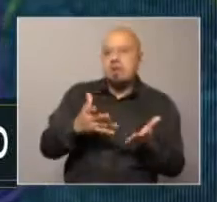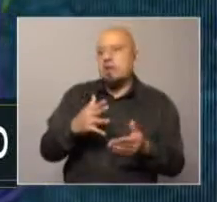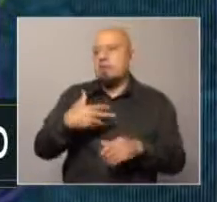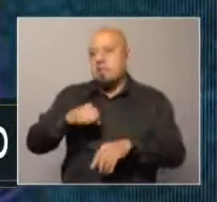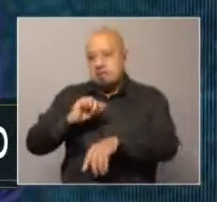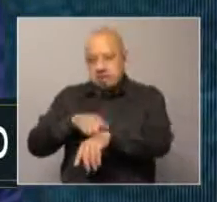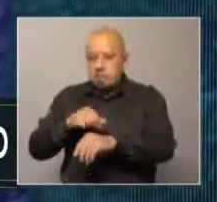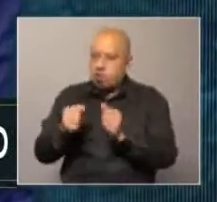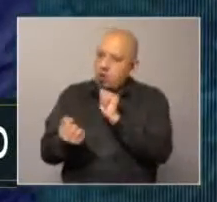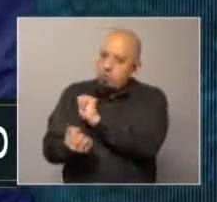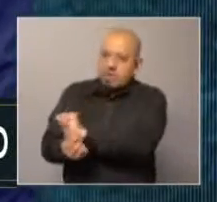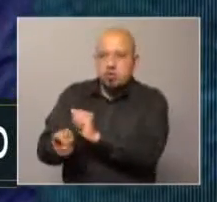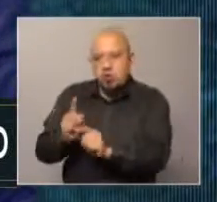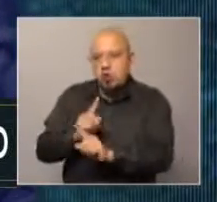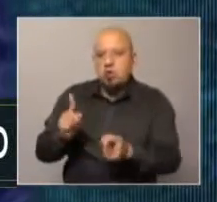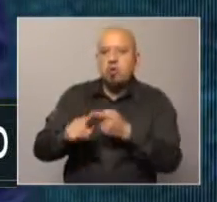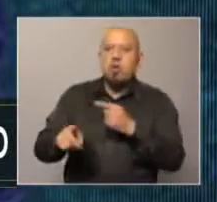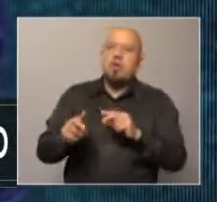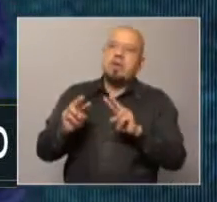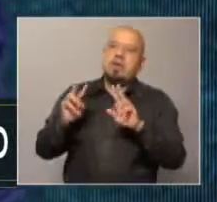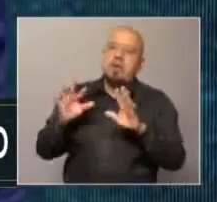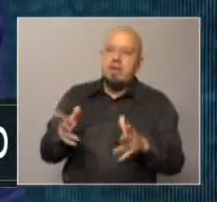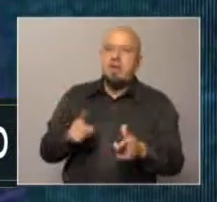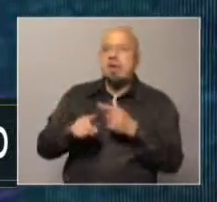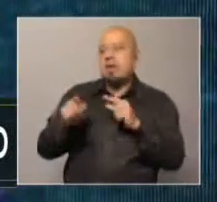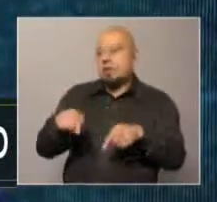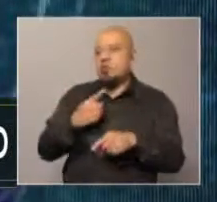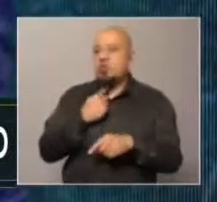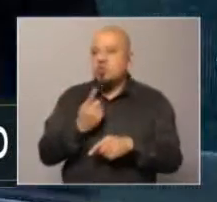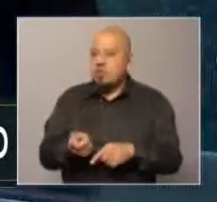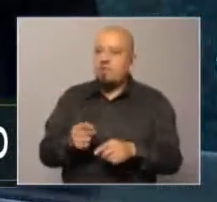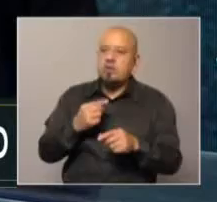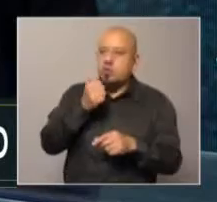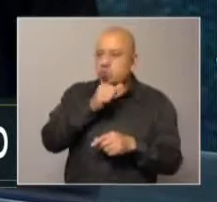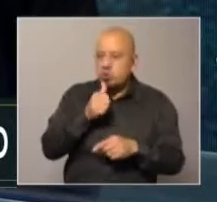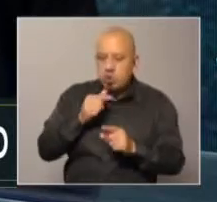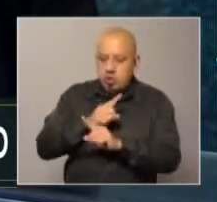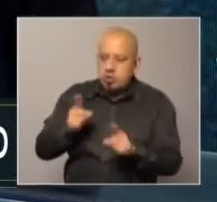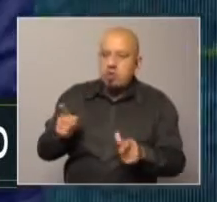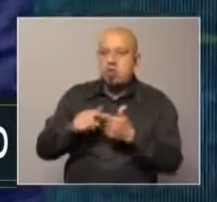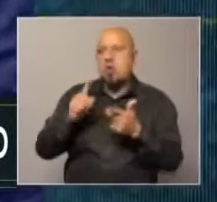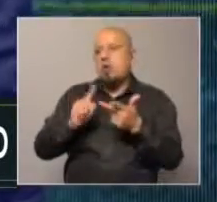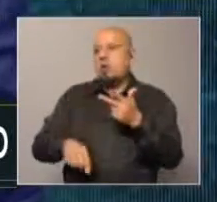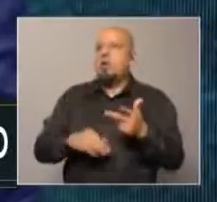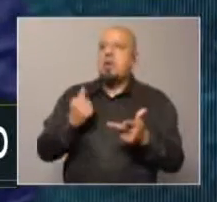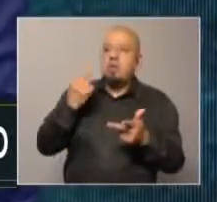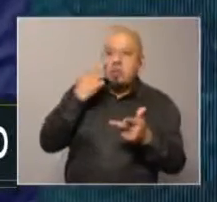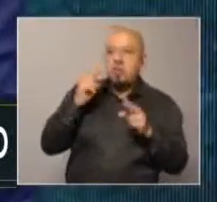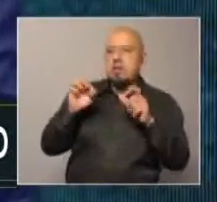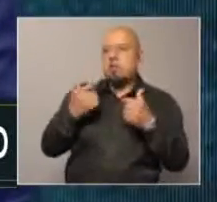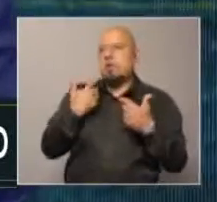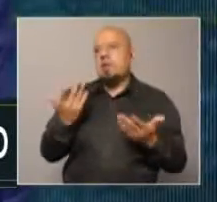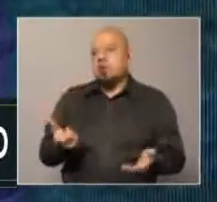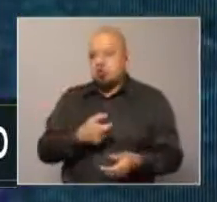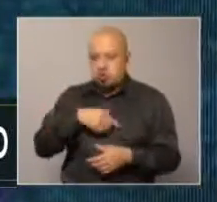pérdida, la reclusión, la prisión, es decir, no resuelve los problemas, y que lo que resuelve los problemas es la